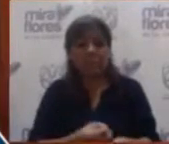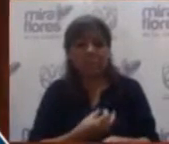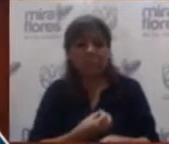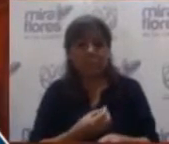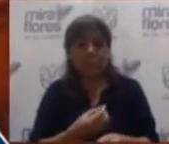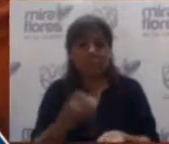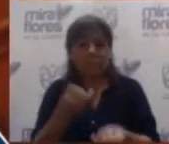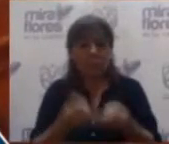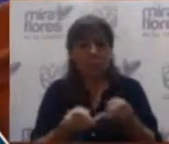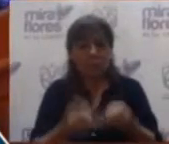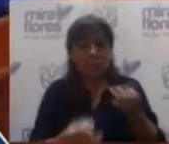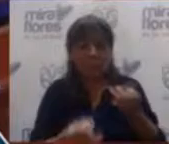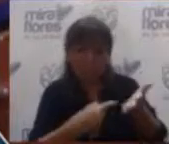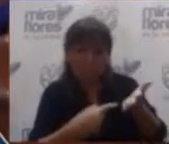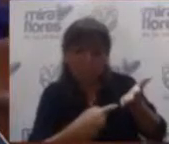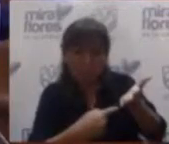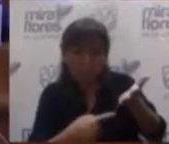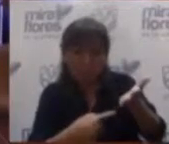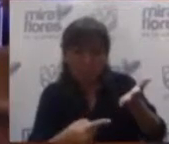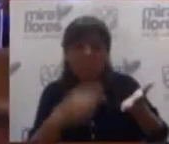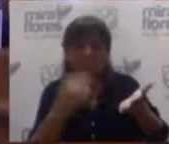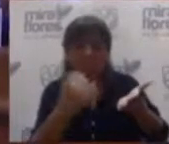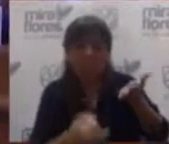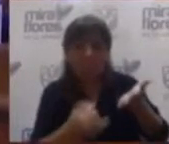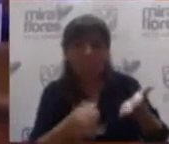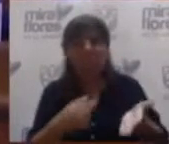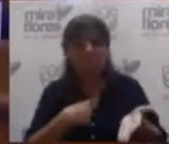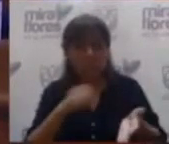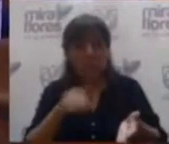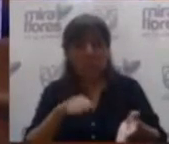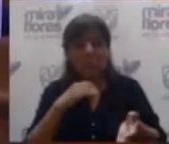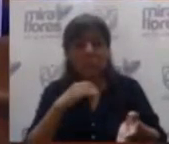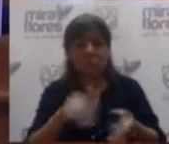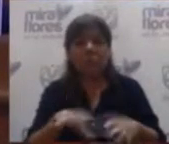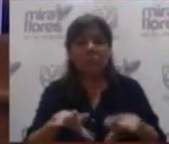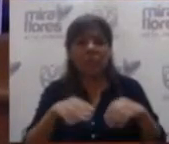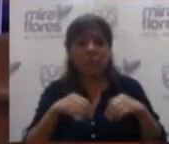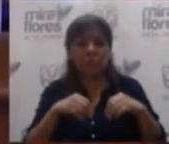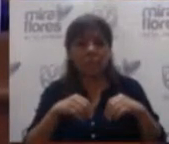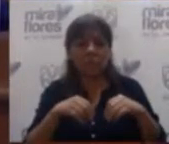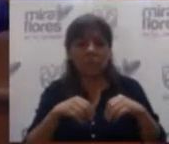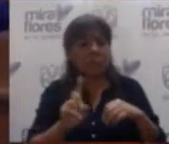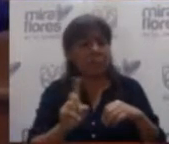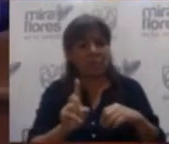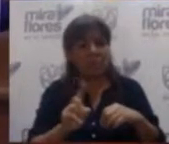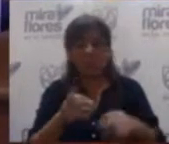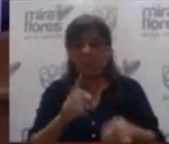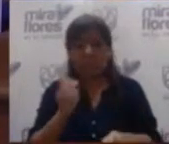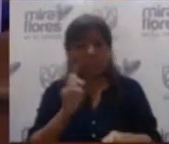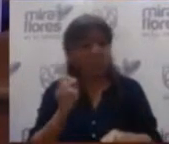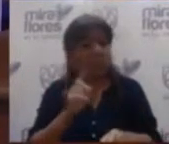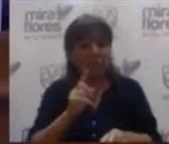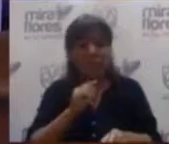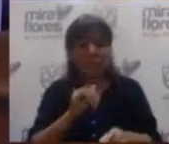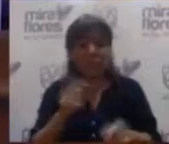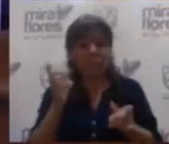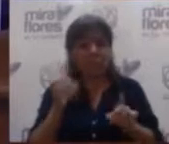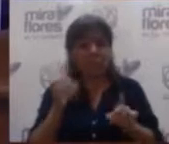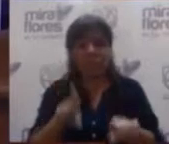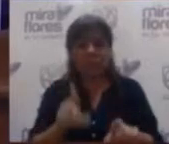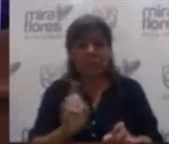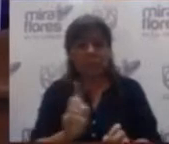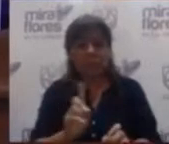el último renglón dicen sobre el punto, yo estoy de acuerdo. Yo dije, yo no estoy de acuerdo. Hay un no ahí que se han comido.